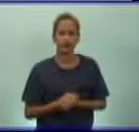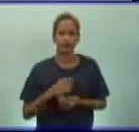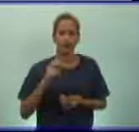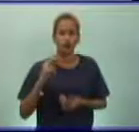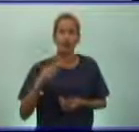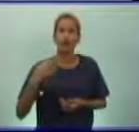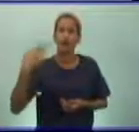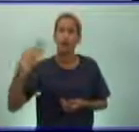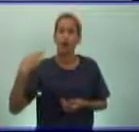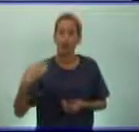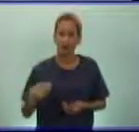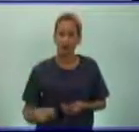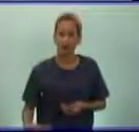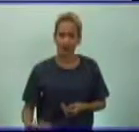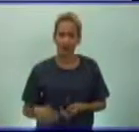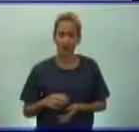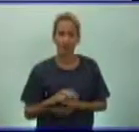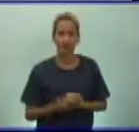humana,